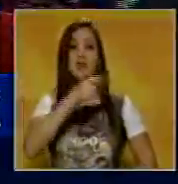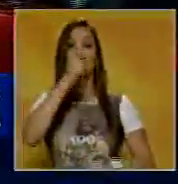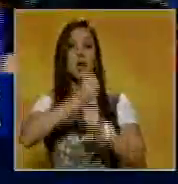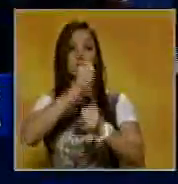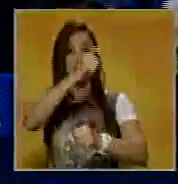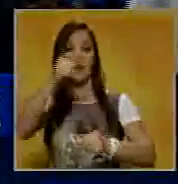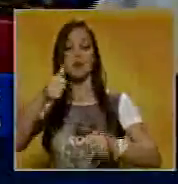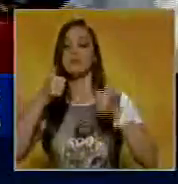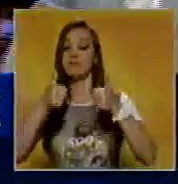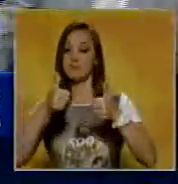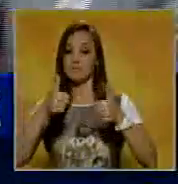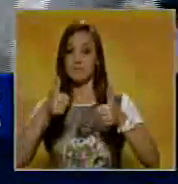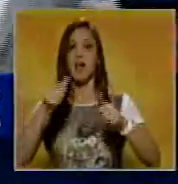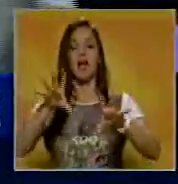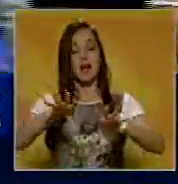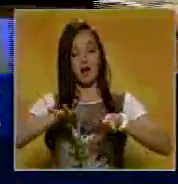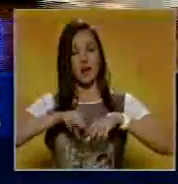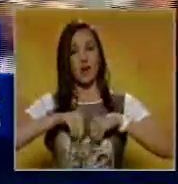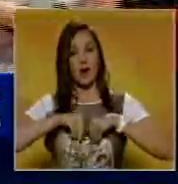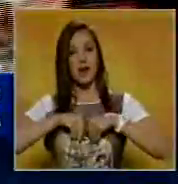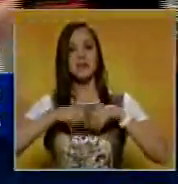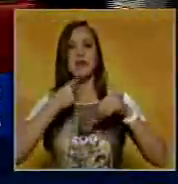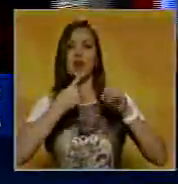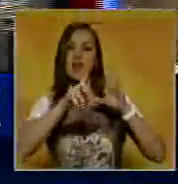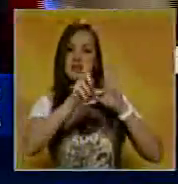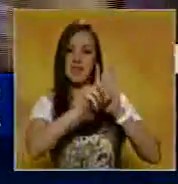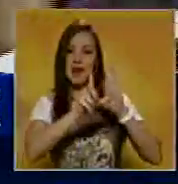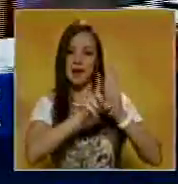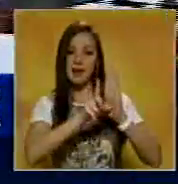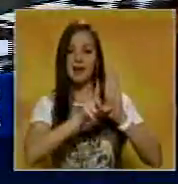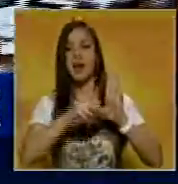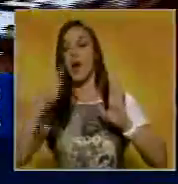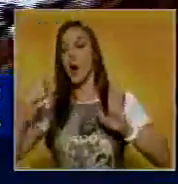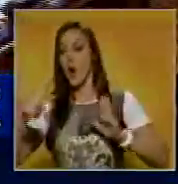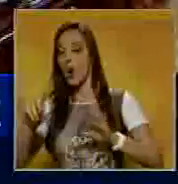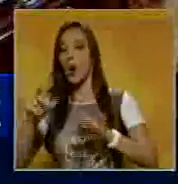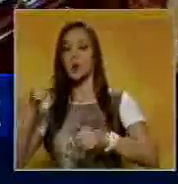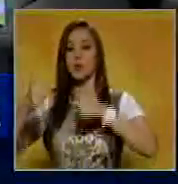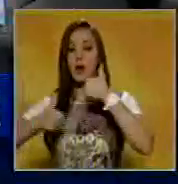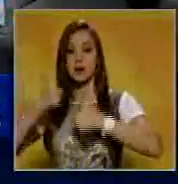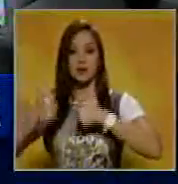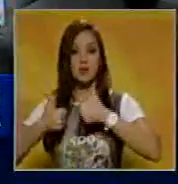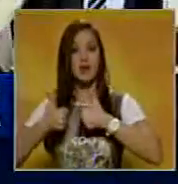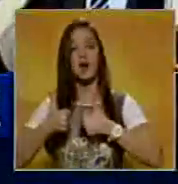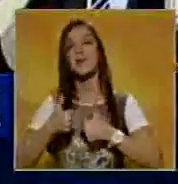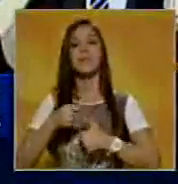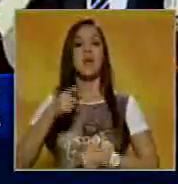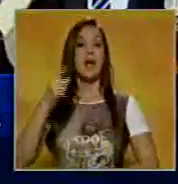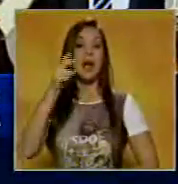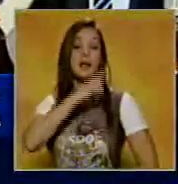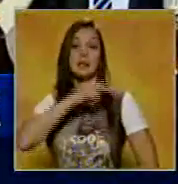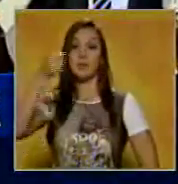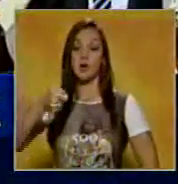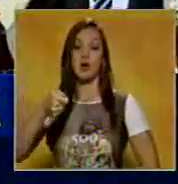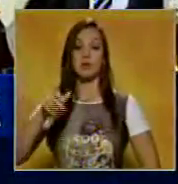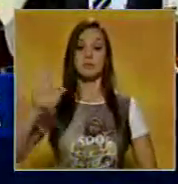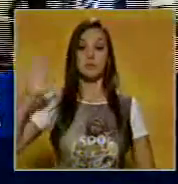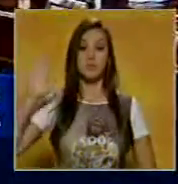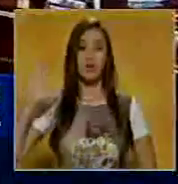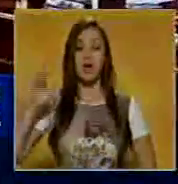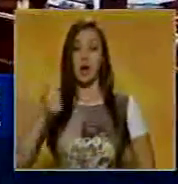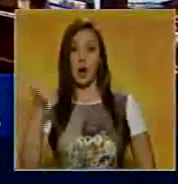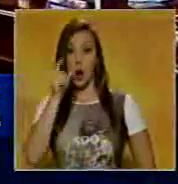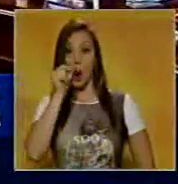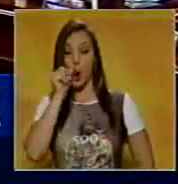se acogen a este beneficio previsto en la ley. En otro acto, la directiva del Tribunal Supremo de Justicia juramentó al doctor Cilio